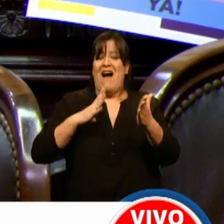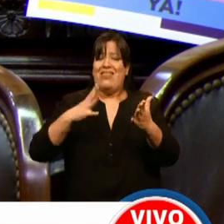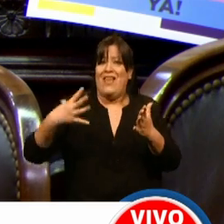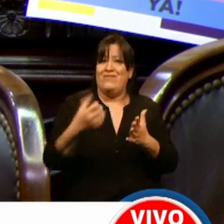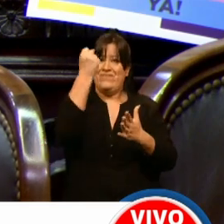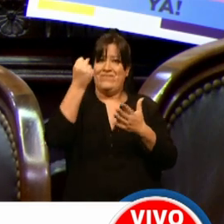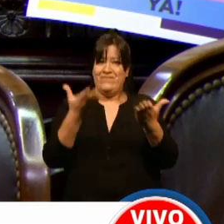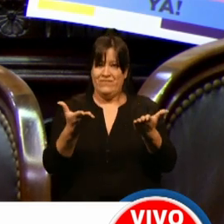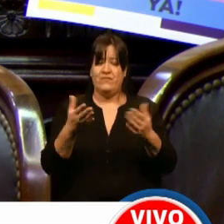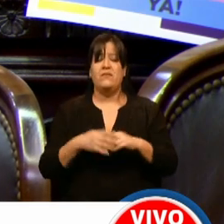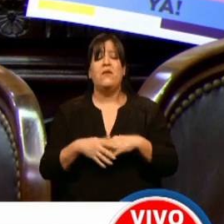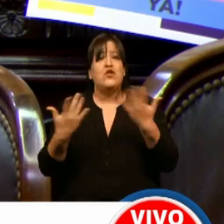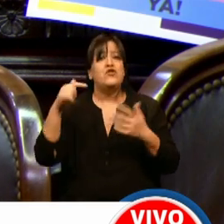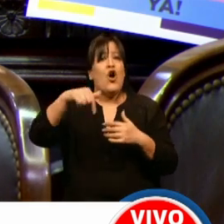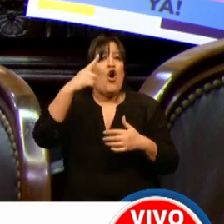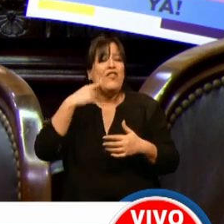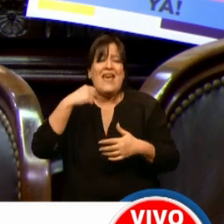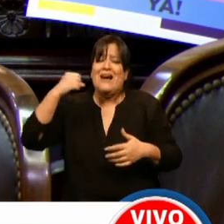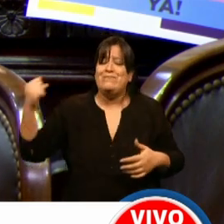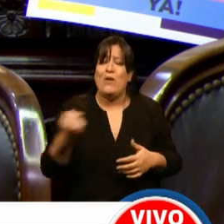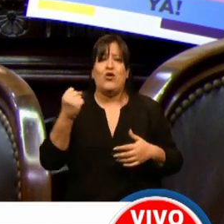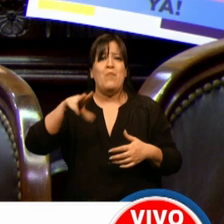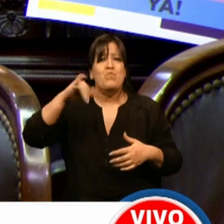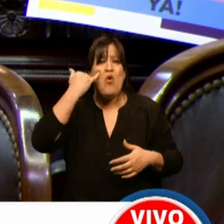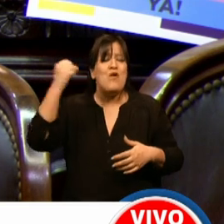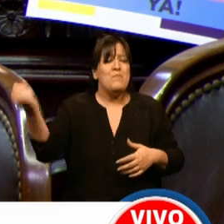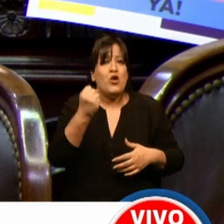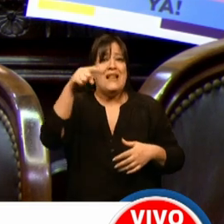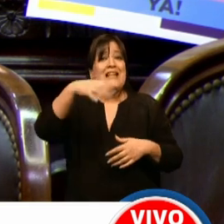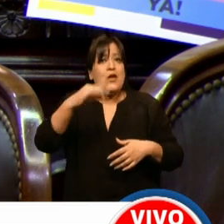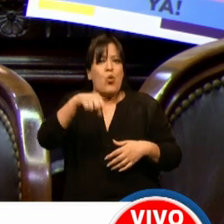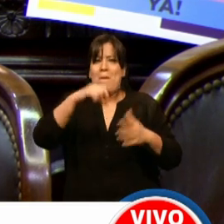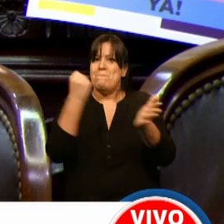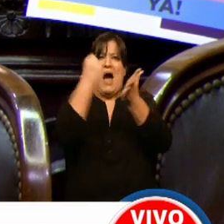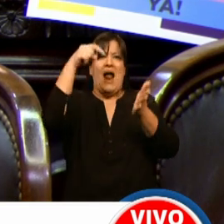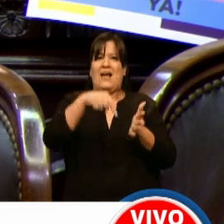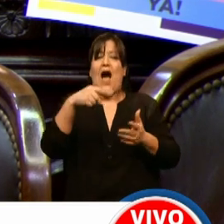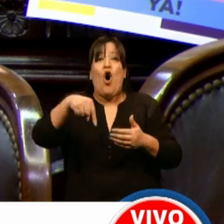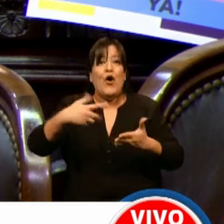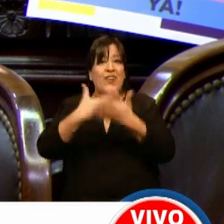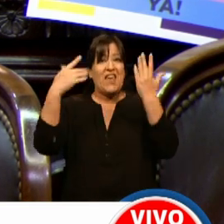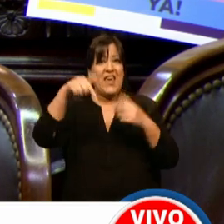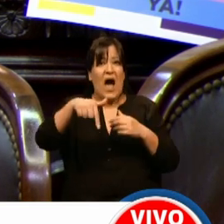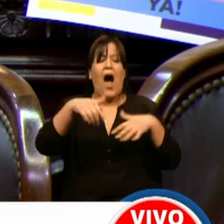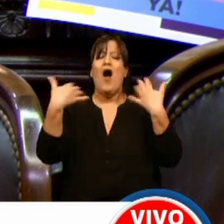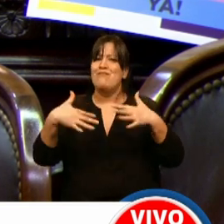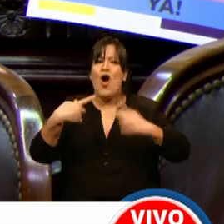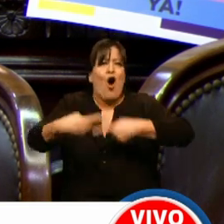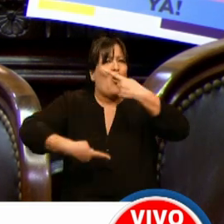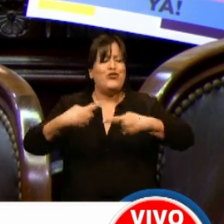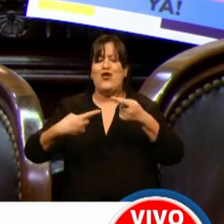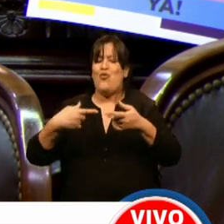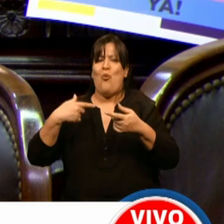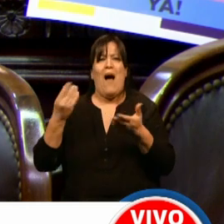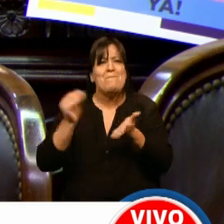este día tan importante tan trascendente que va a marcar un hito este día donde se continúa un proceso de